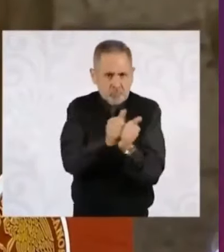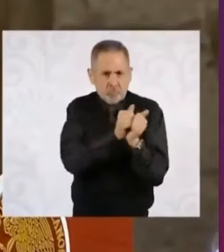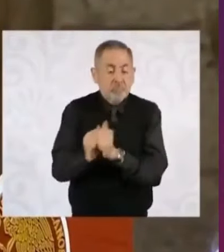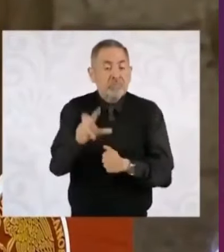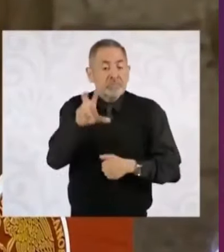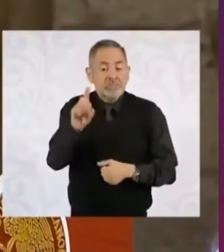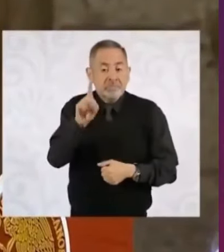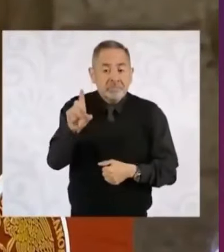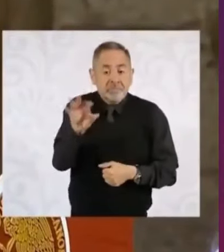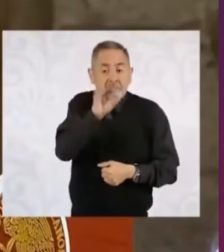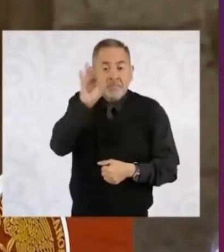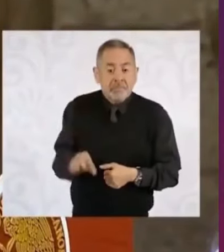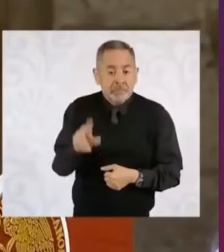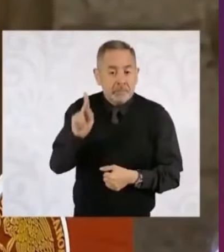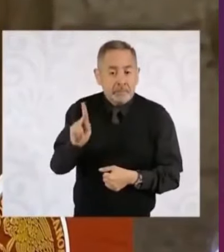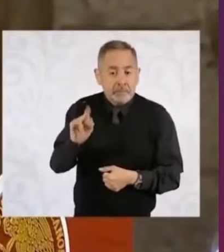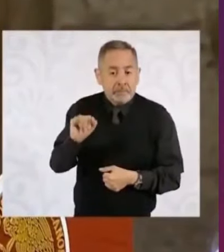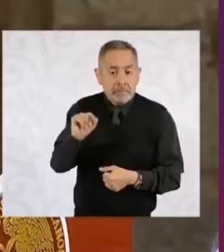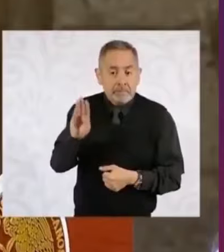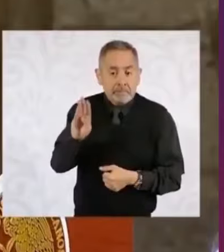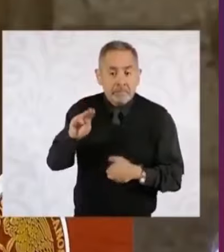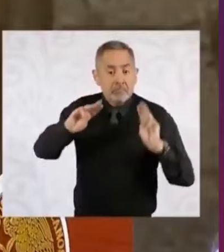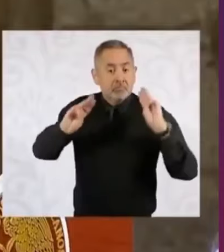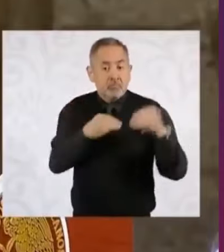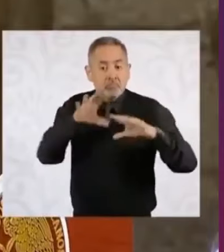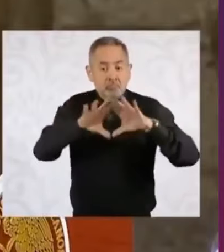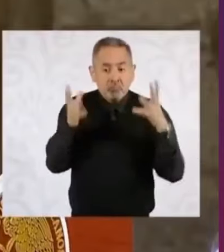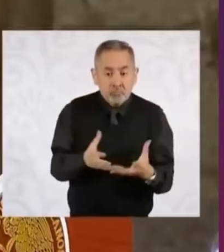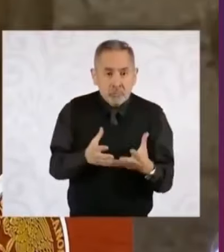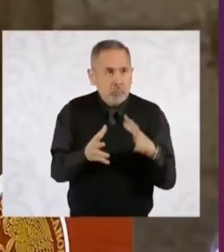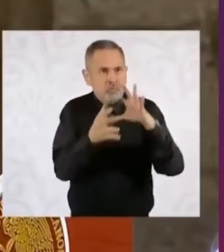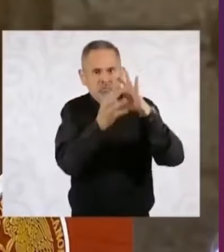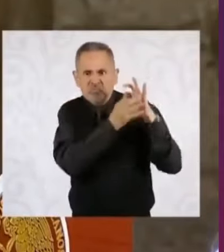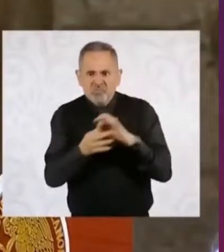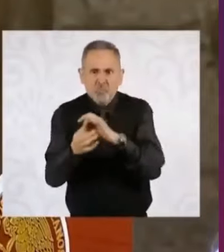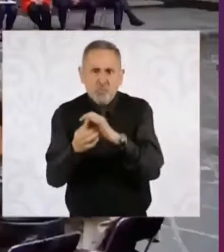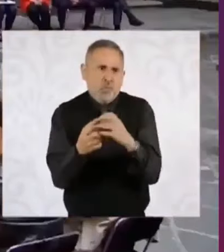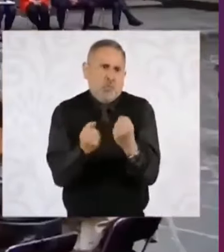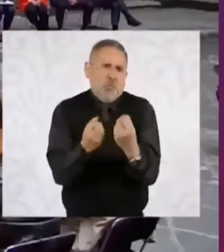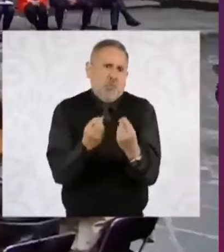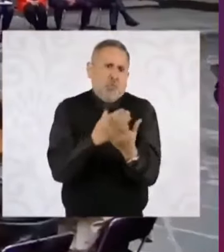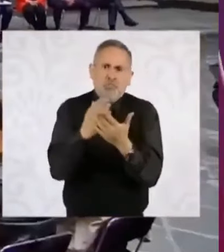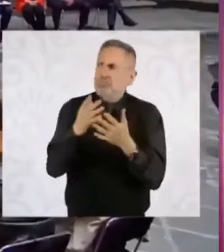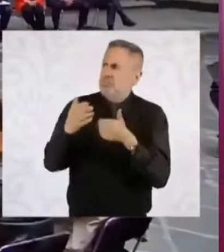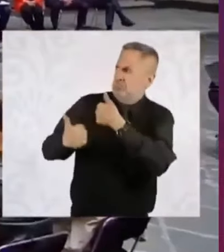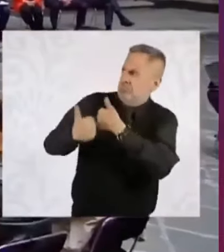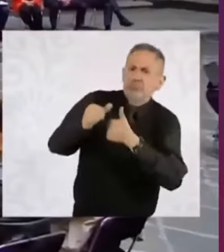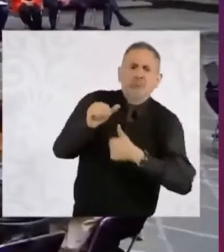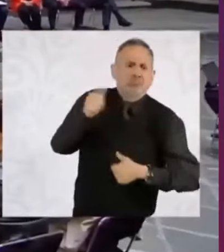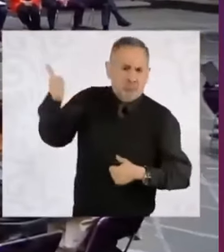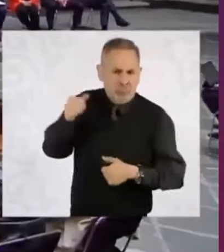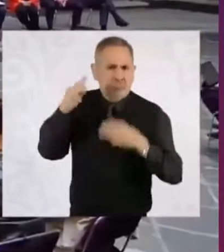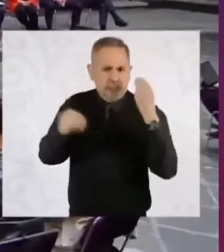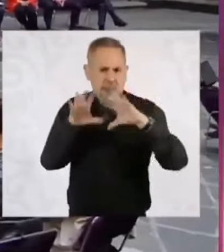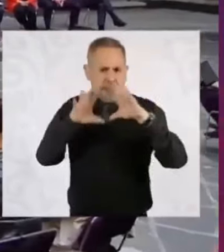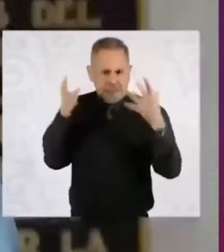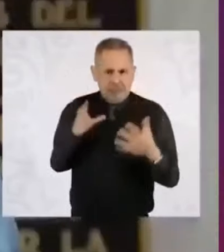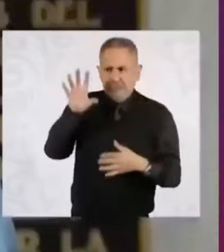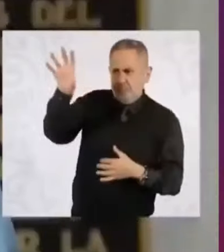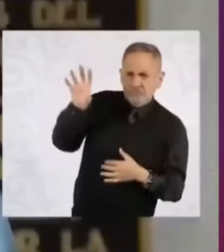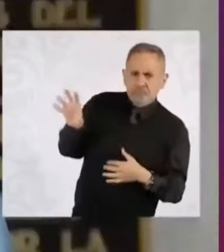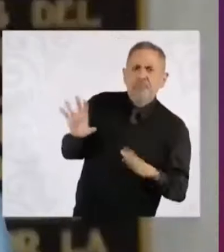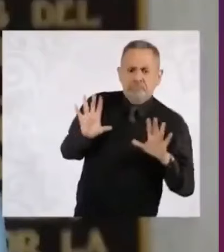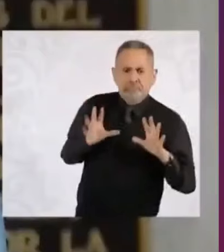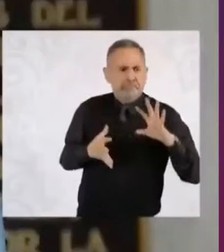esa complementariedad nos fortalece frente a otras regiones del mundo y al mismo tiempo permite que podamos